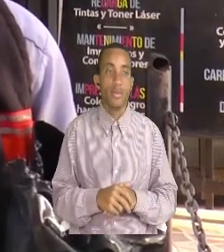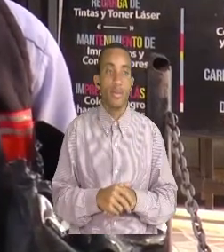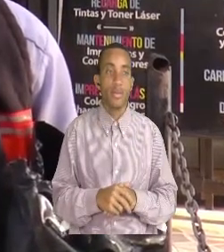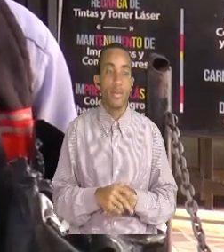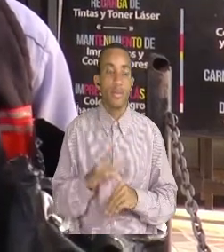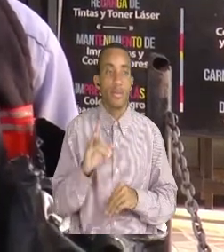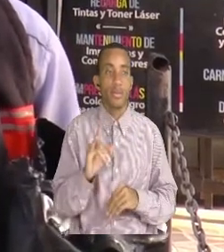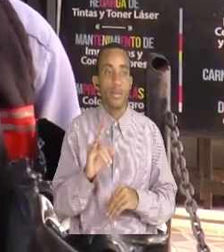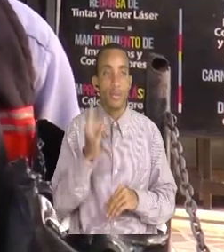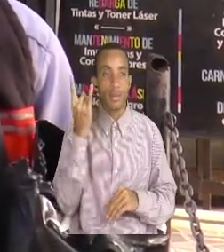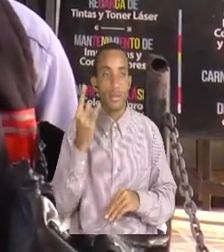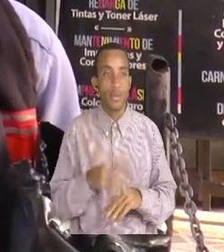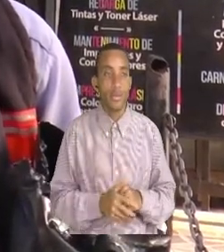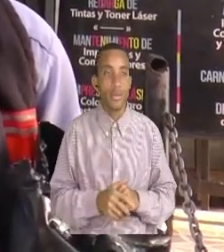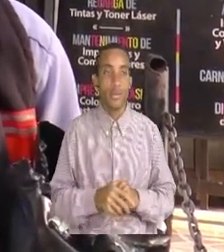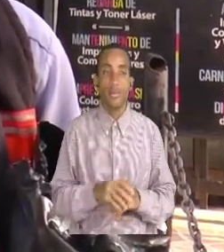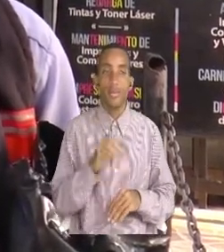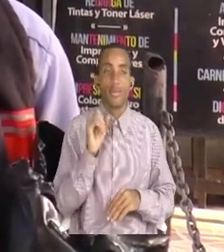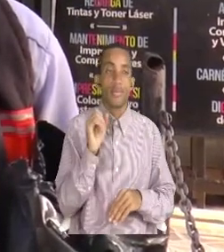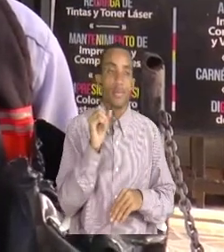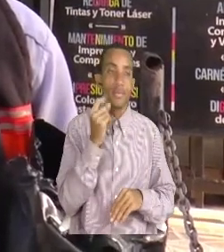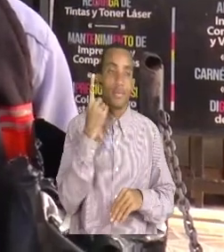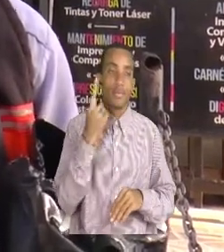algo primordial